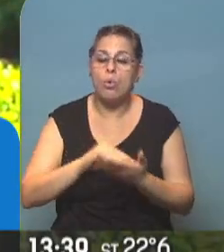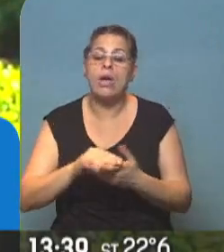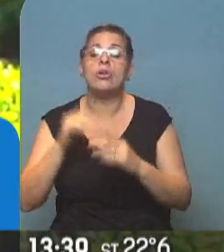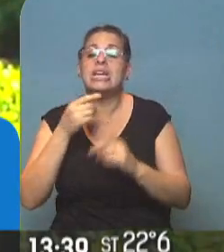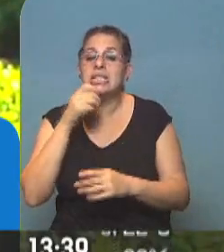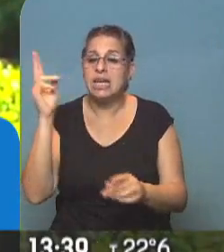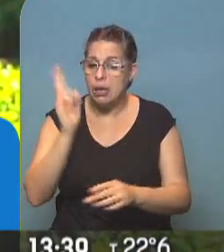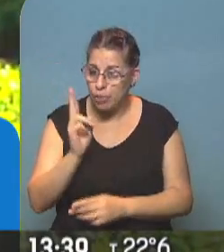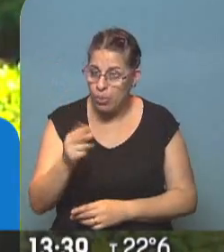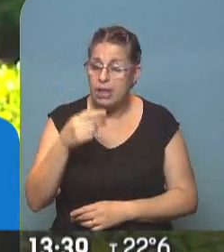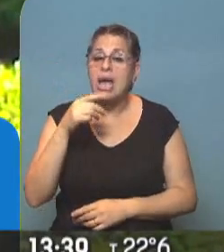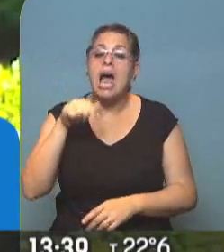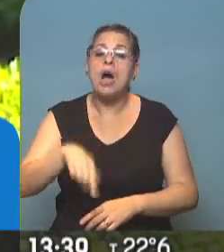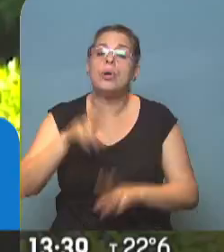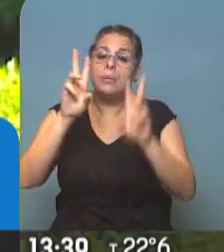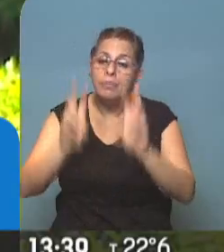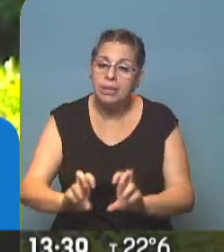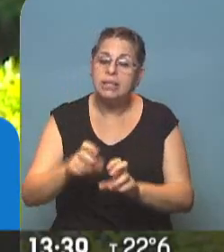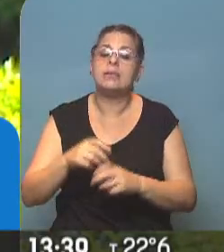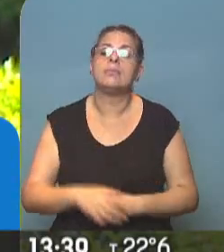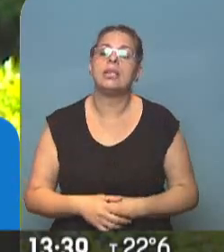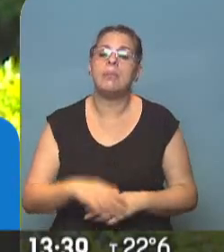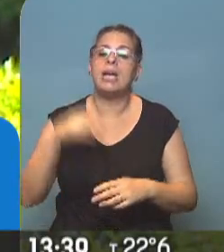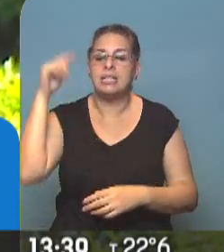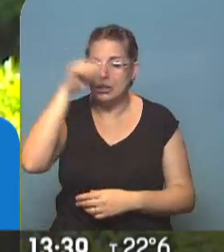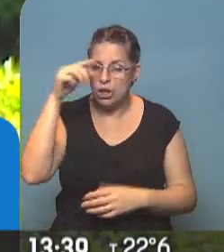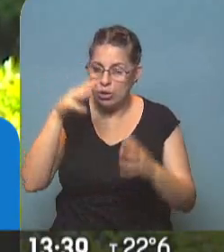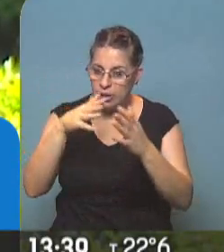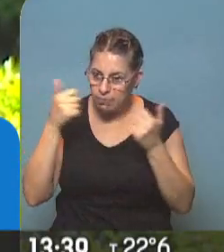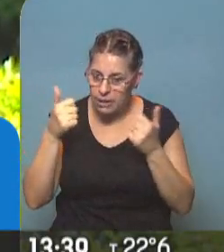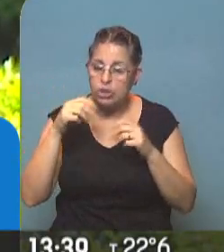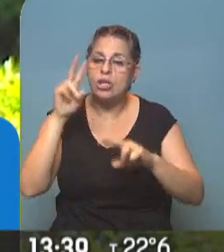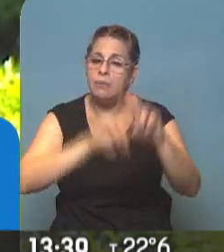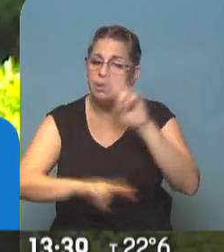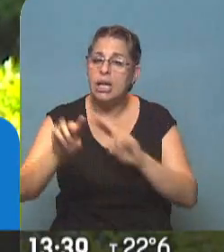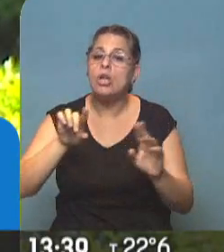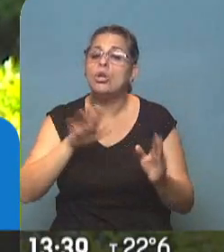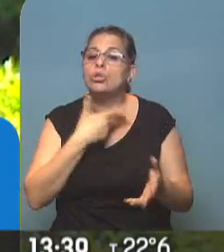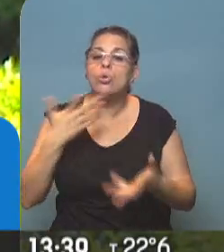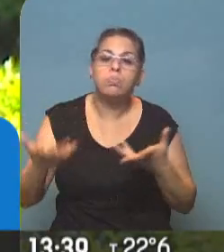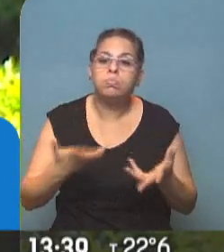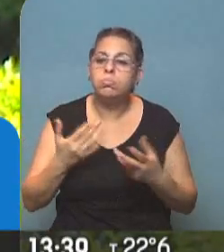justamente de la causa que investiga la desaparición de Santiago Maldonado, todas las expectativas